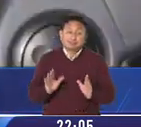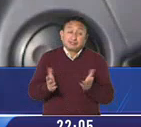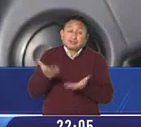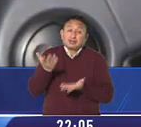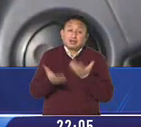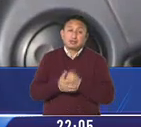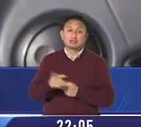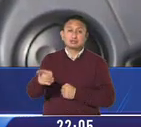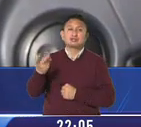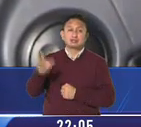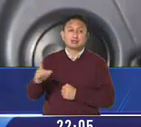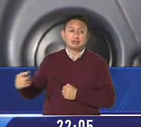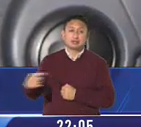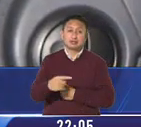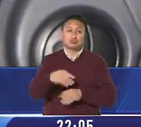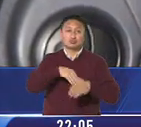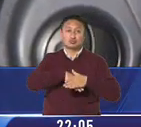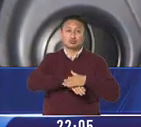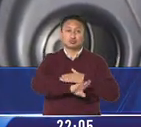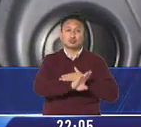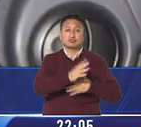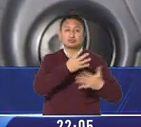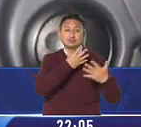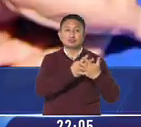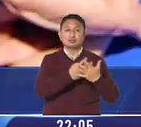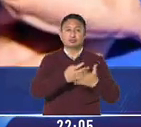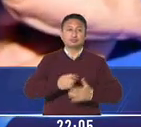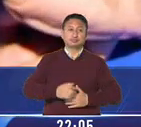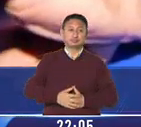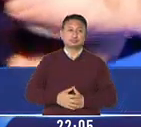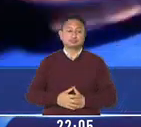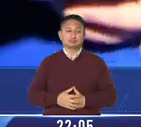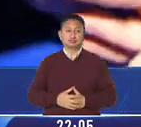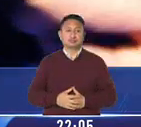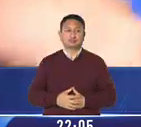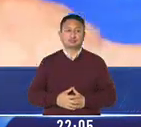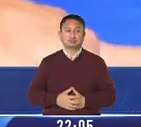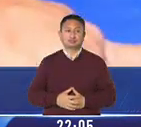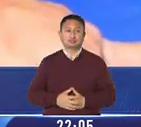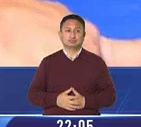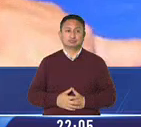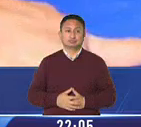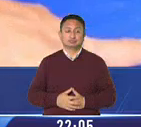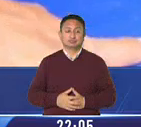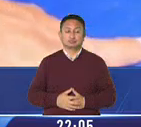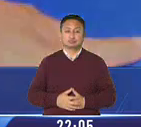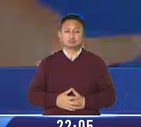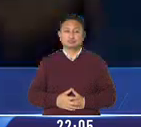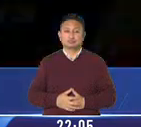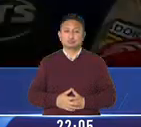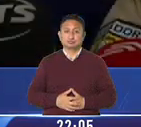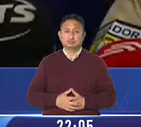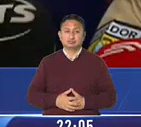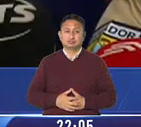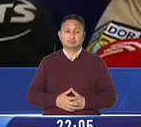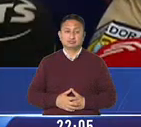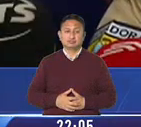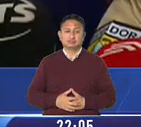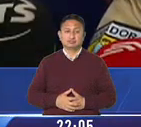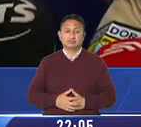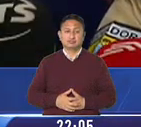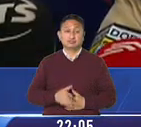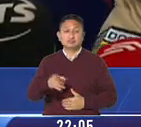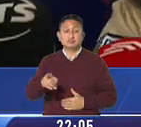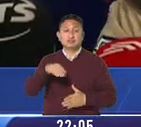Aparentemente, también existía la intención de ingresar esos objetos a la penitenciaría. En cuyo interior había